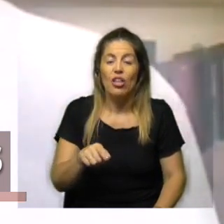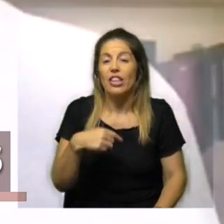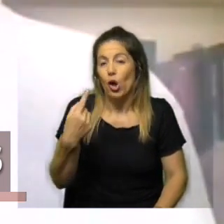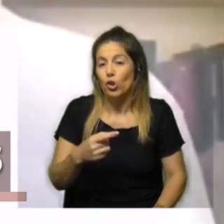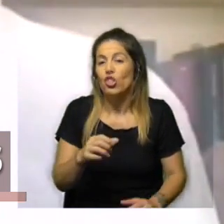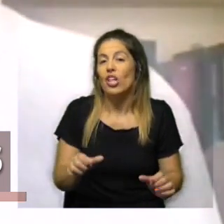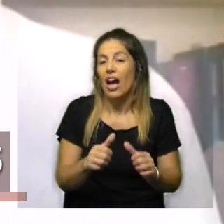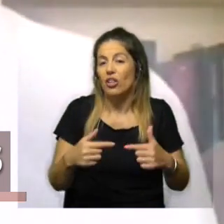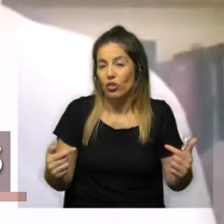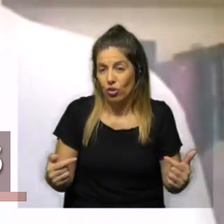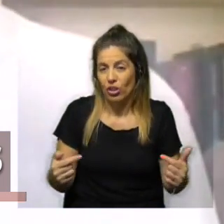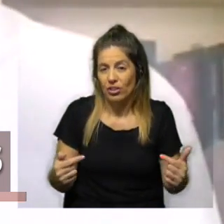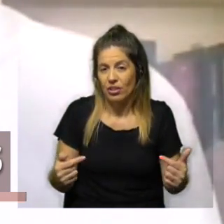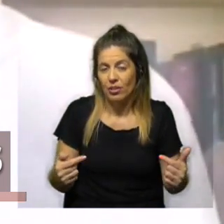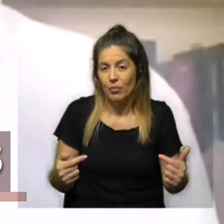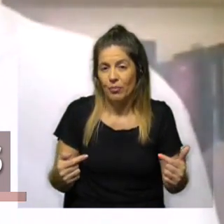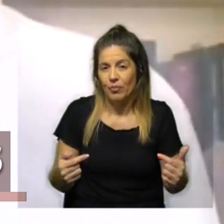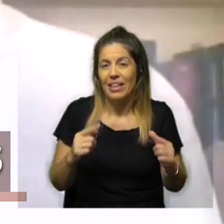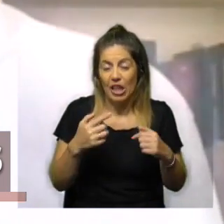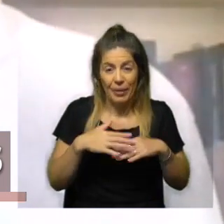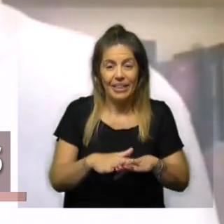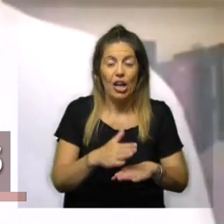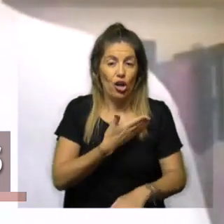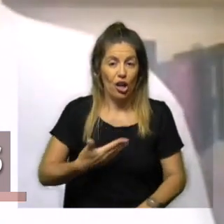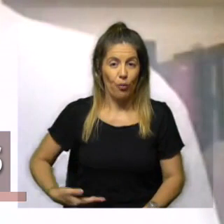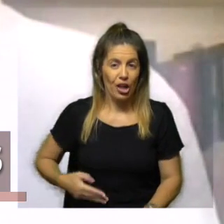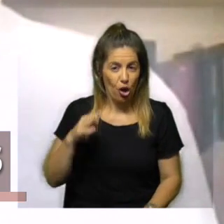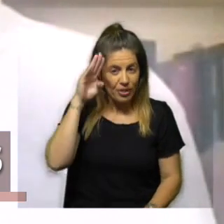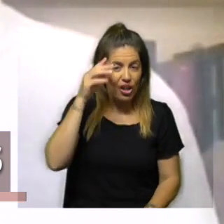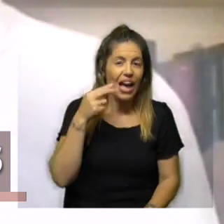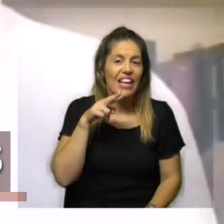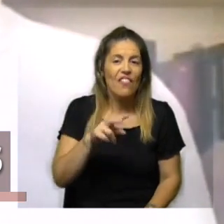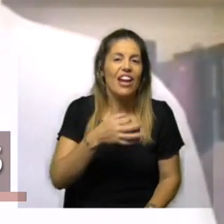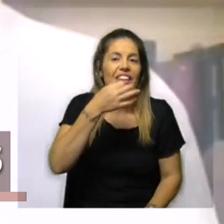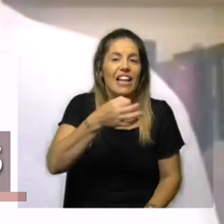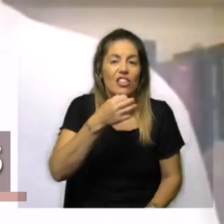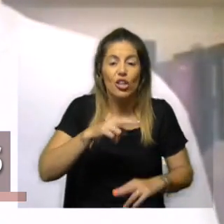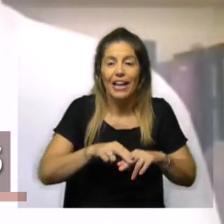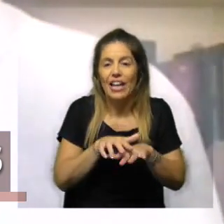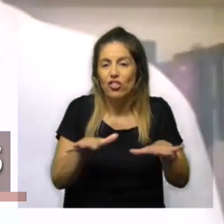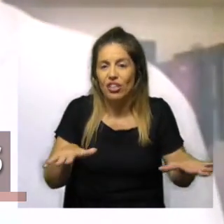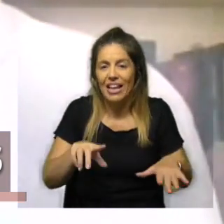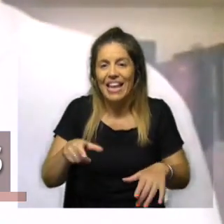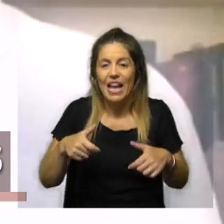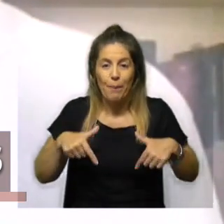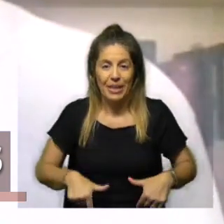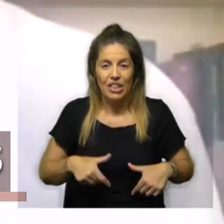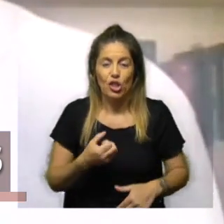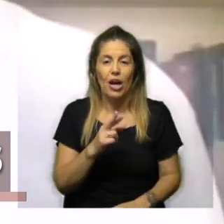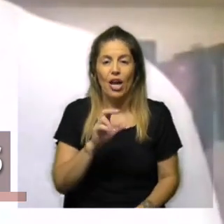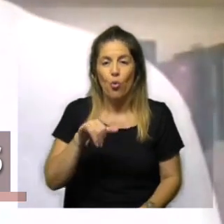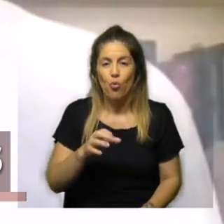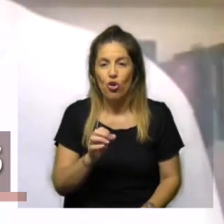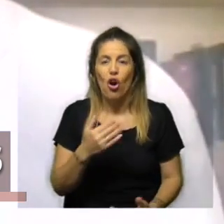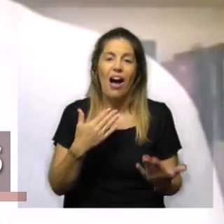otros actores que fueron parte del gobierno Bolsonaro. Hay que ver declaraciones en redes sociales del exministro Ernesto Araújo hablando